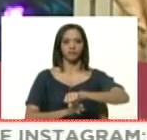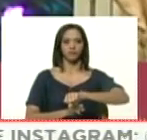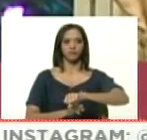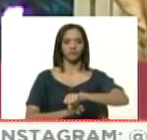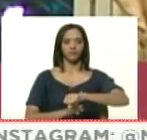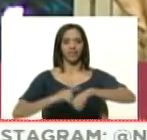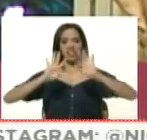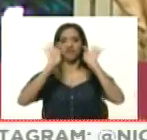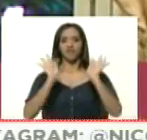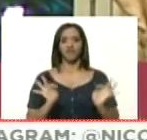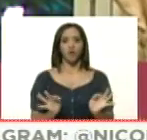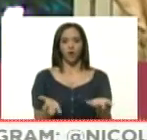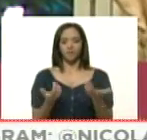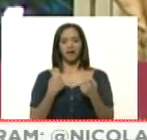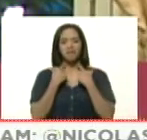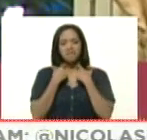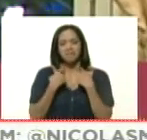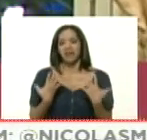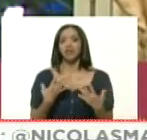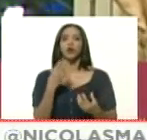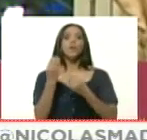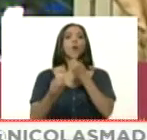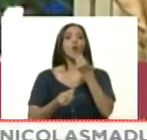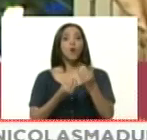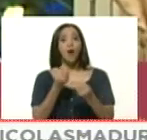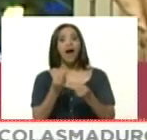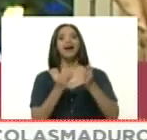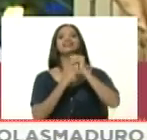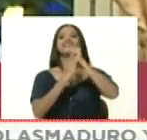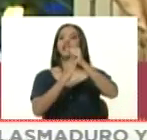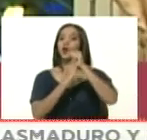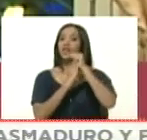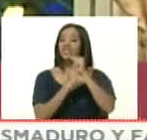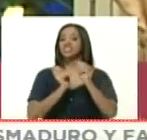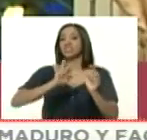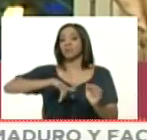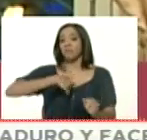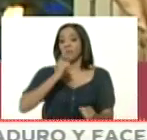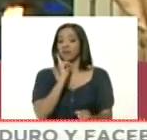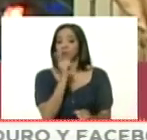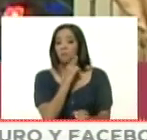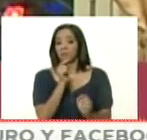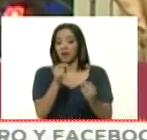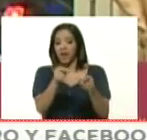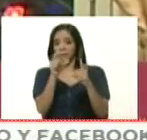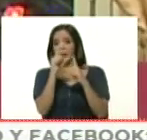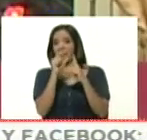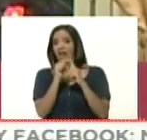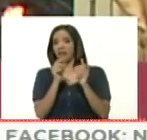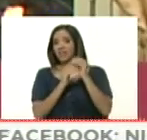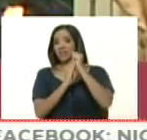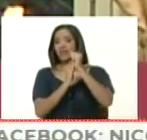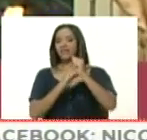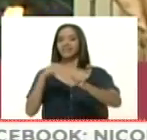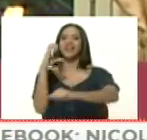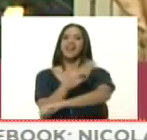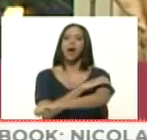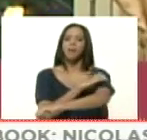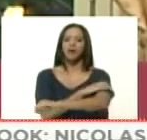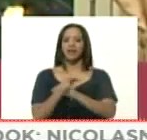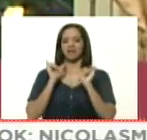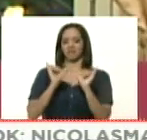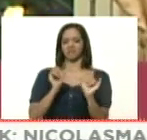de manera inútil, como lo hacen los líderes, si se pueden llamar así, de la derecha